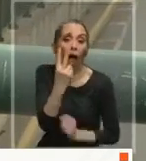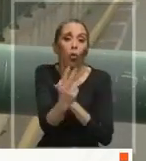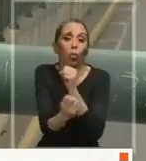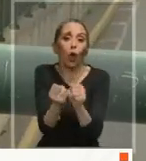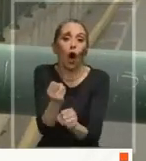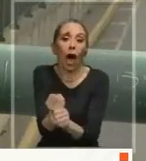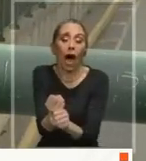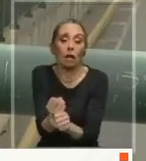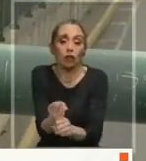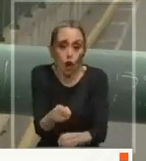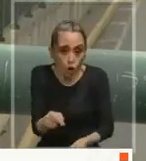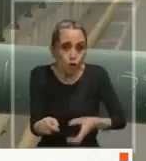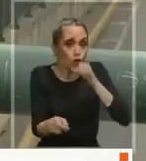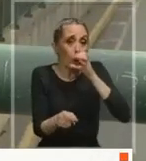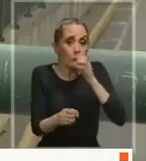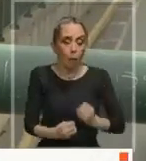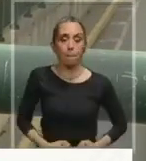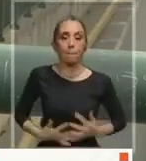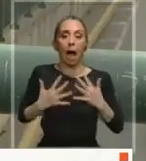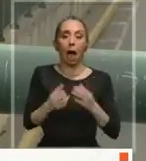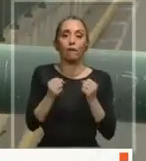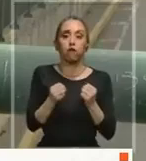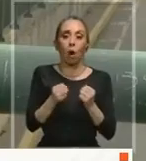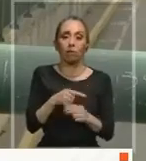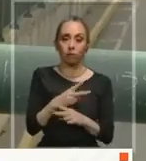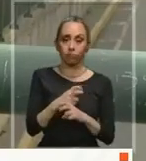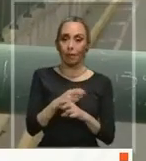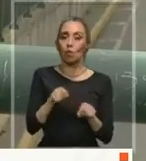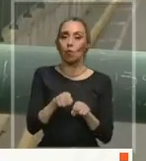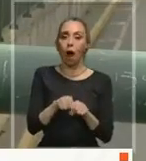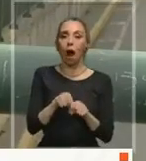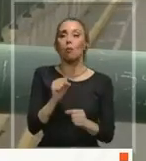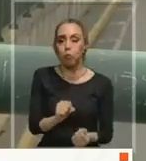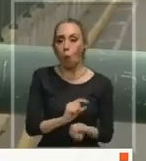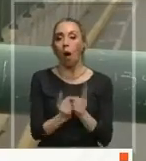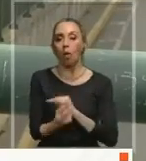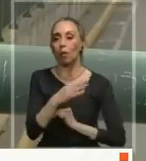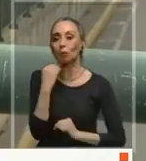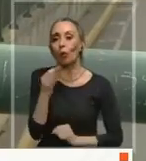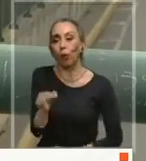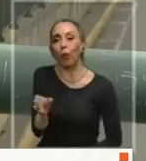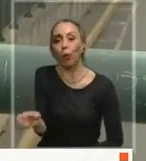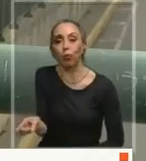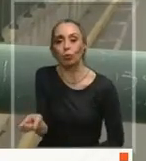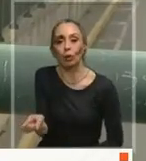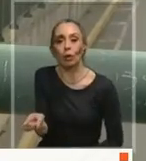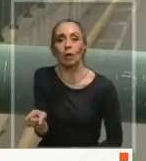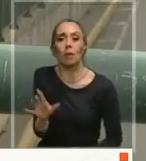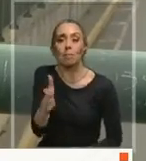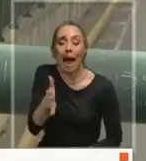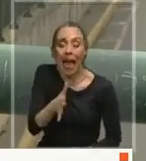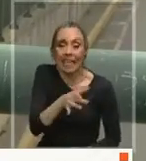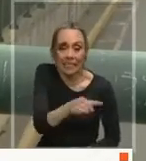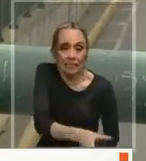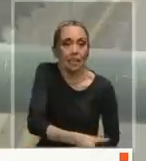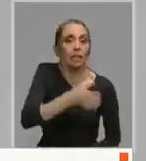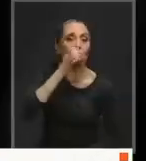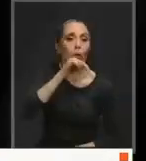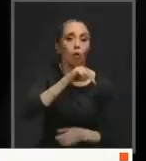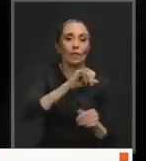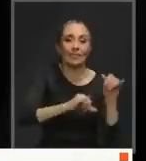¿verdad?, ahí se incrementa la probabilidad o el riesgo de fallecimiento, como ocurrió en este caso por la presumible ingesta del